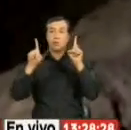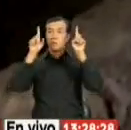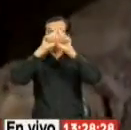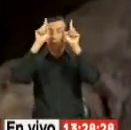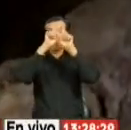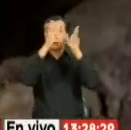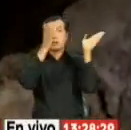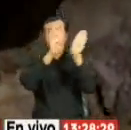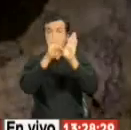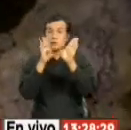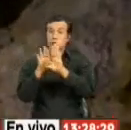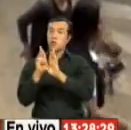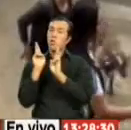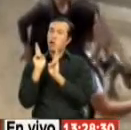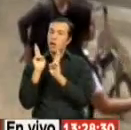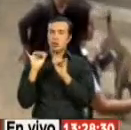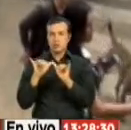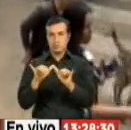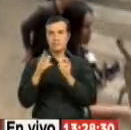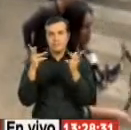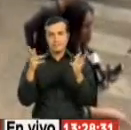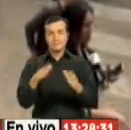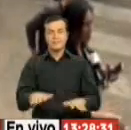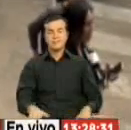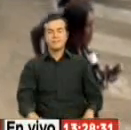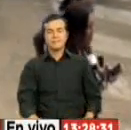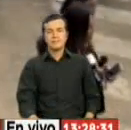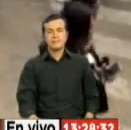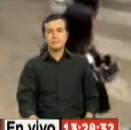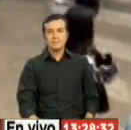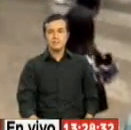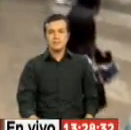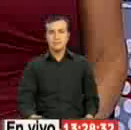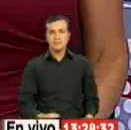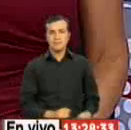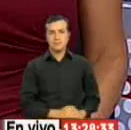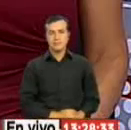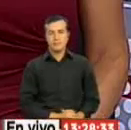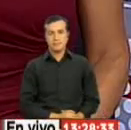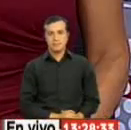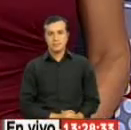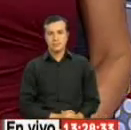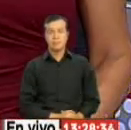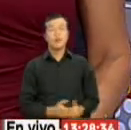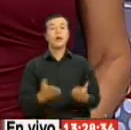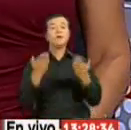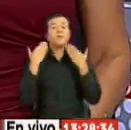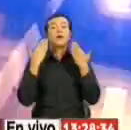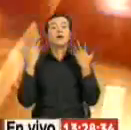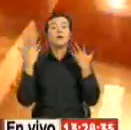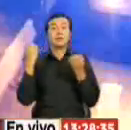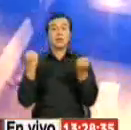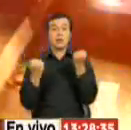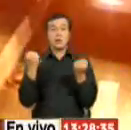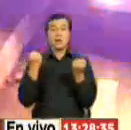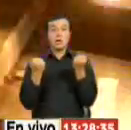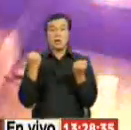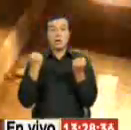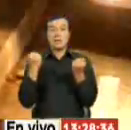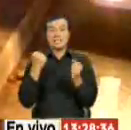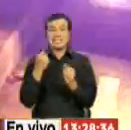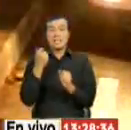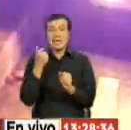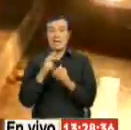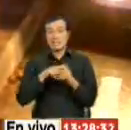concesiones mineras reportó para telediario maritza castillo en guayaquil un vehículo quedó a centímetros